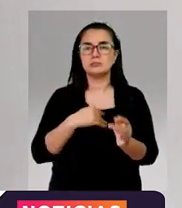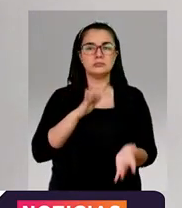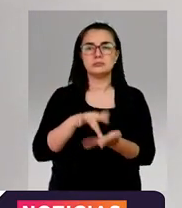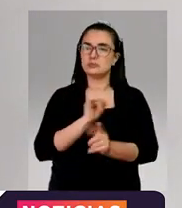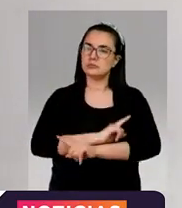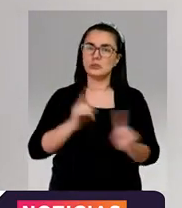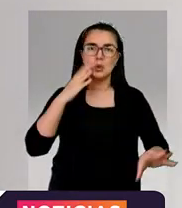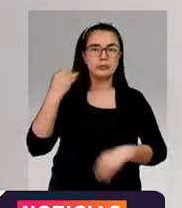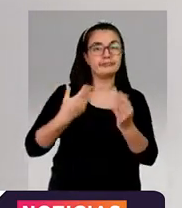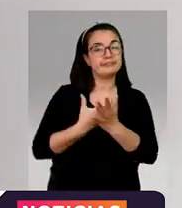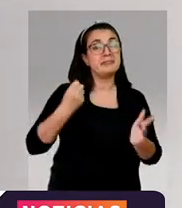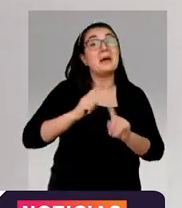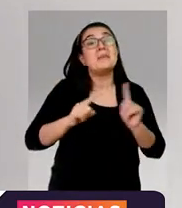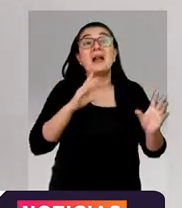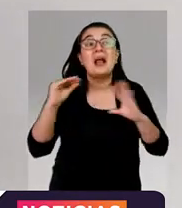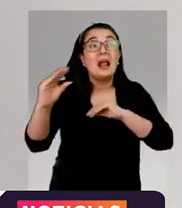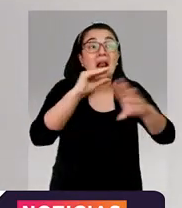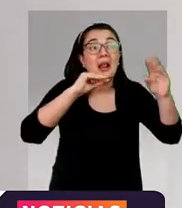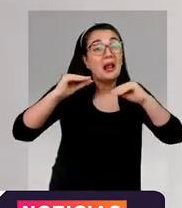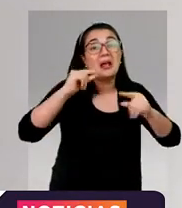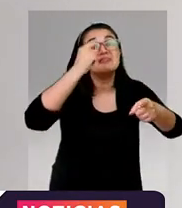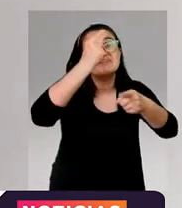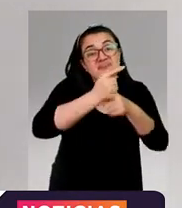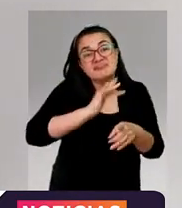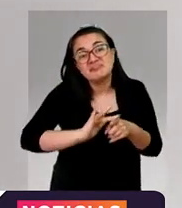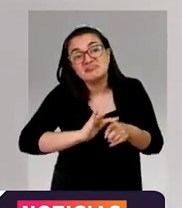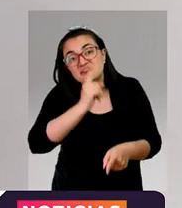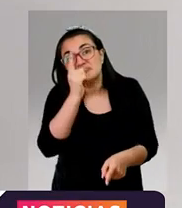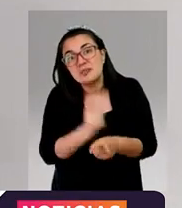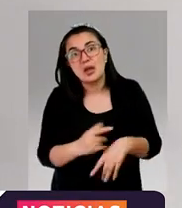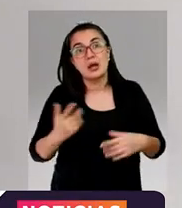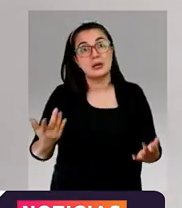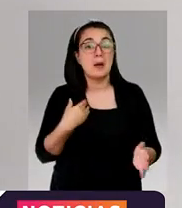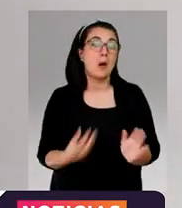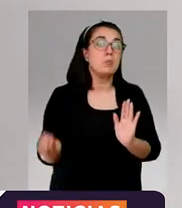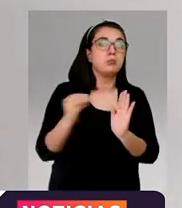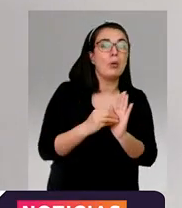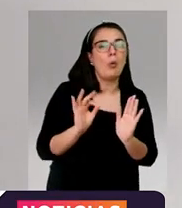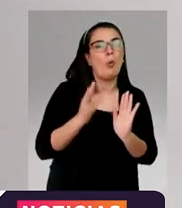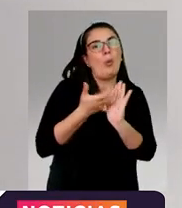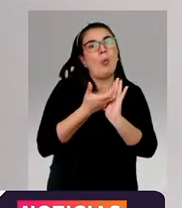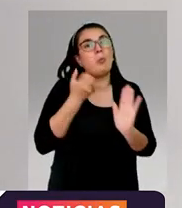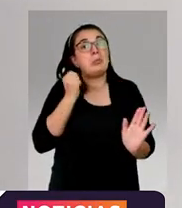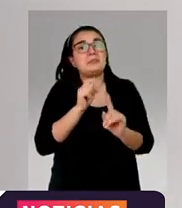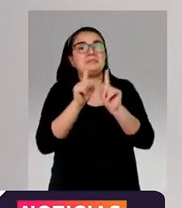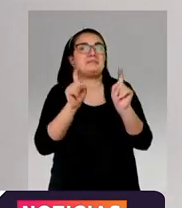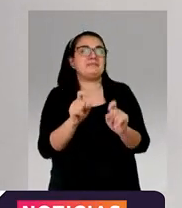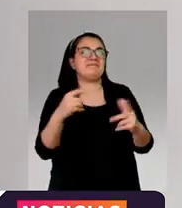aún hoy no hay garantías si se mete algo o si se saca algo. De hecho,